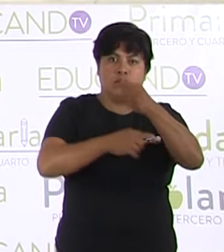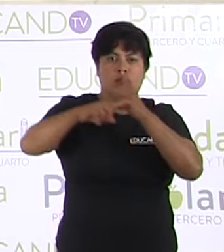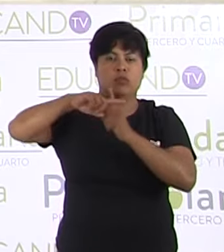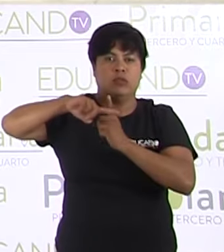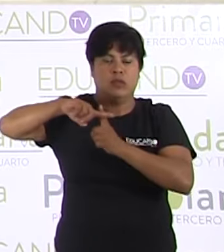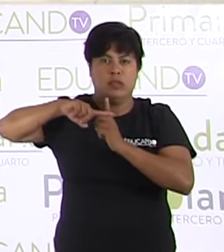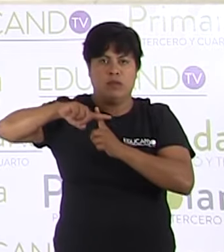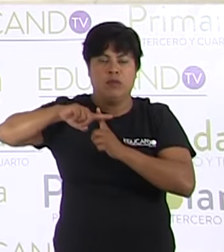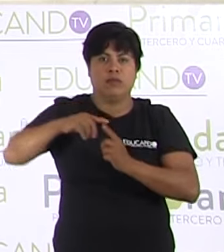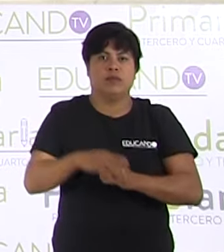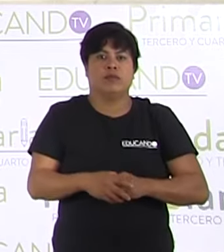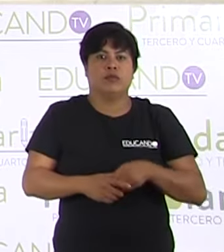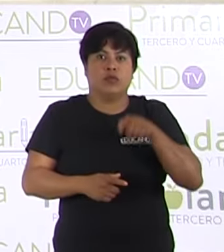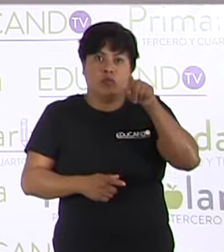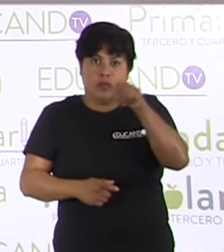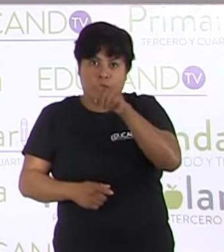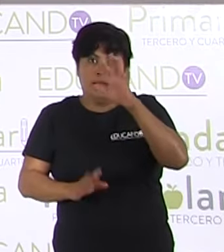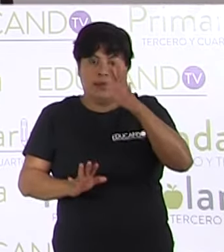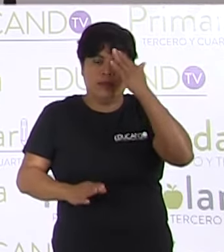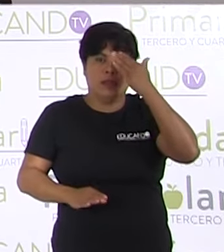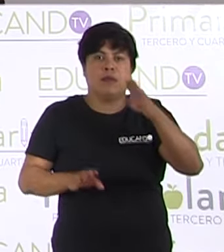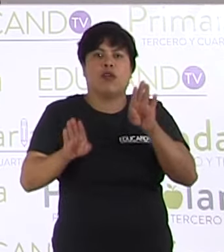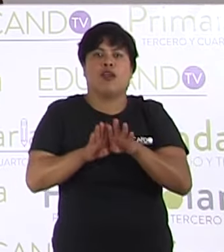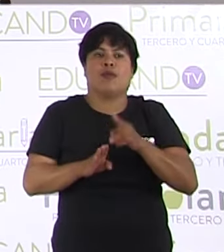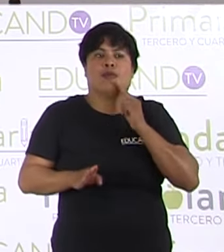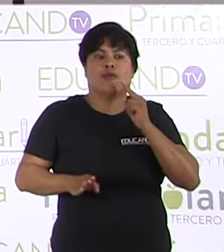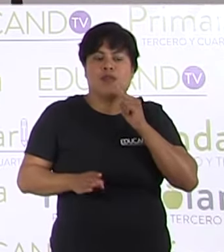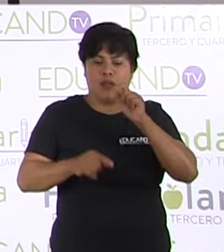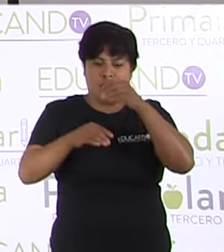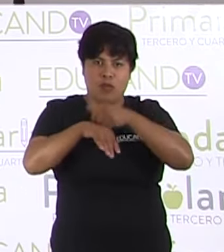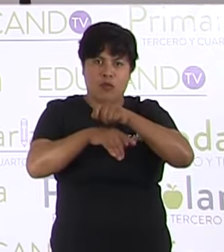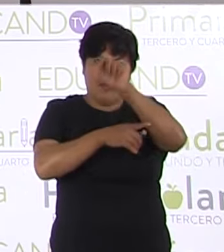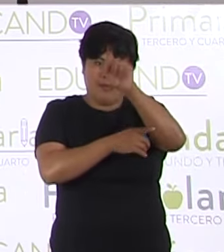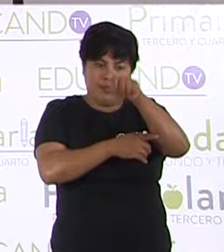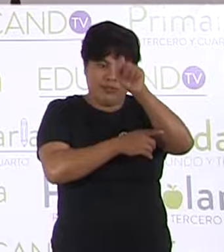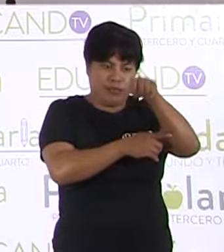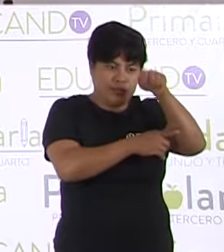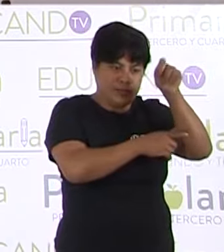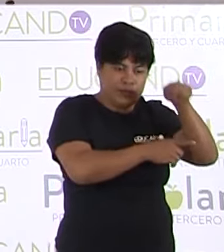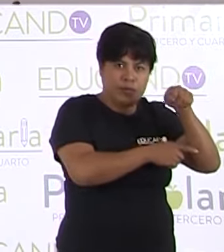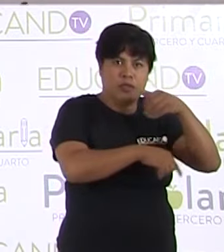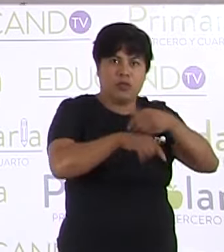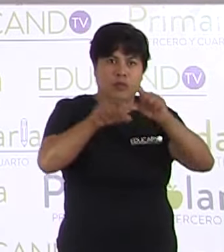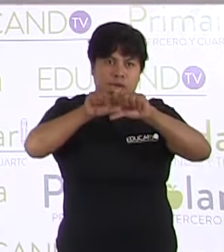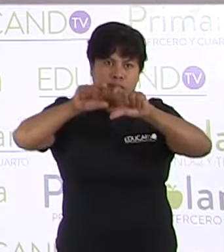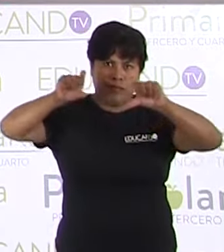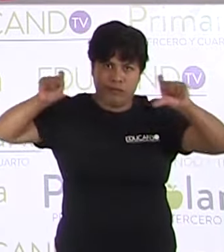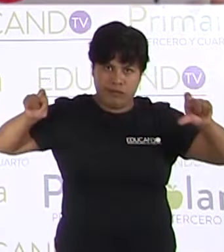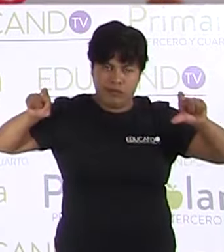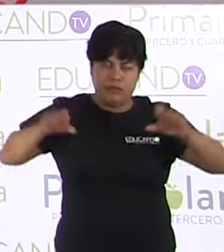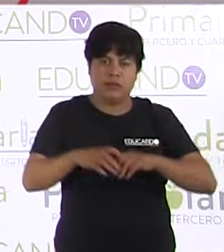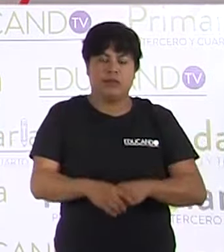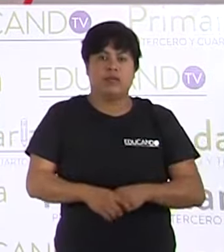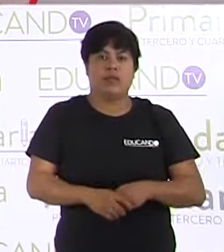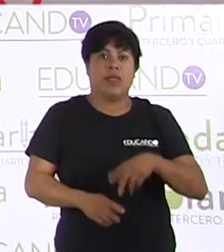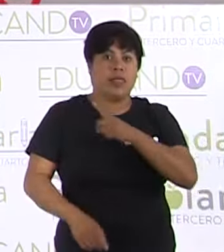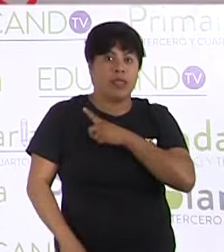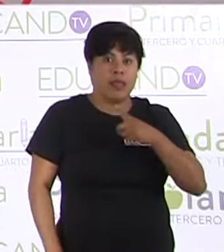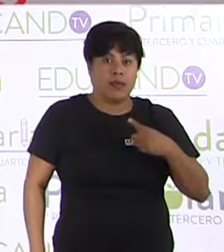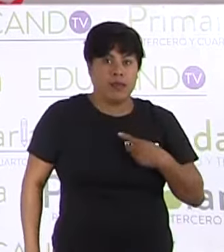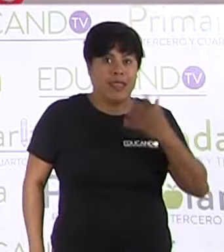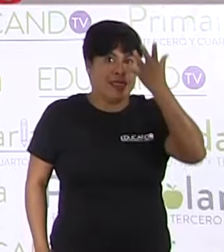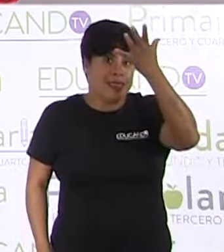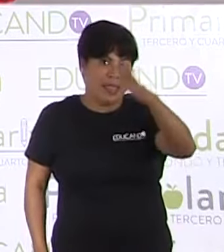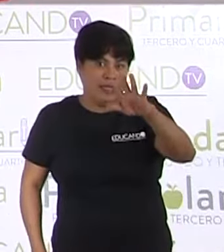si ustedes ya saben cóm tienen que dividir su recta su segmento de recta lo tenemos que dividir en